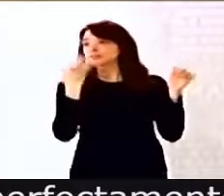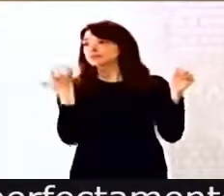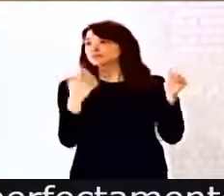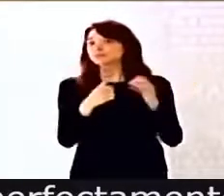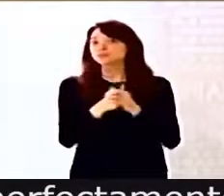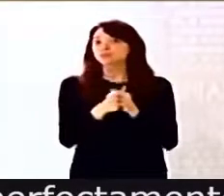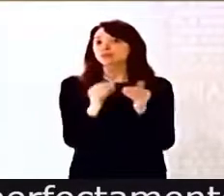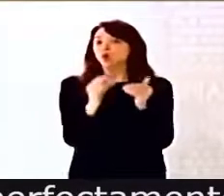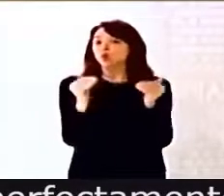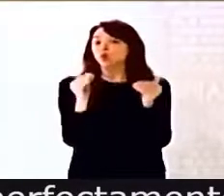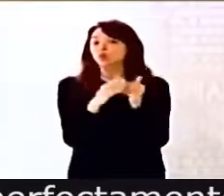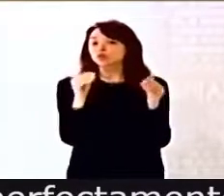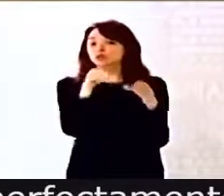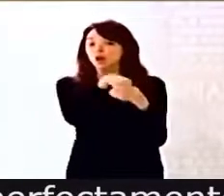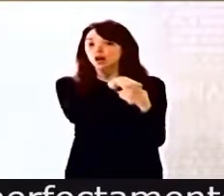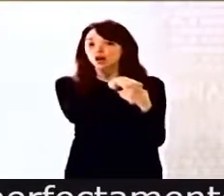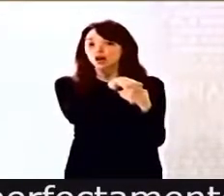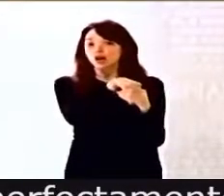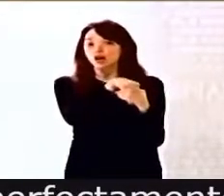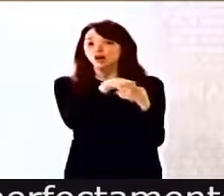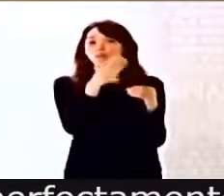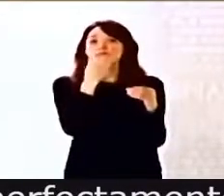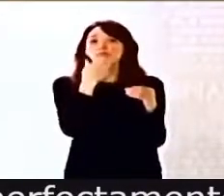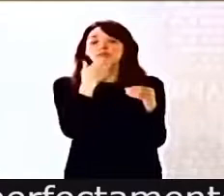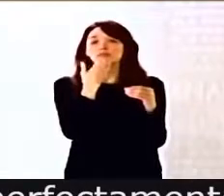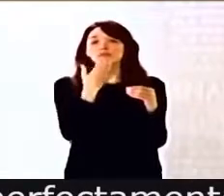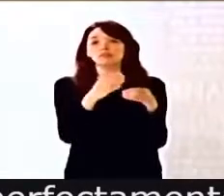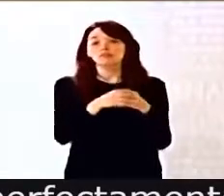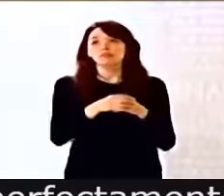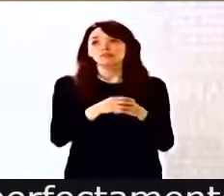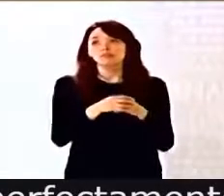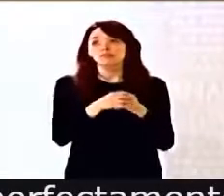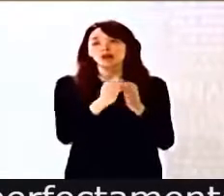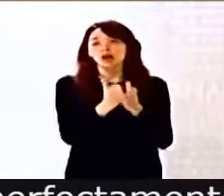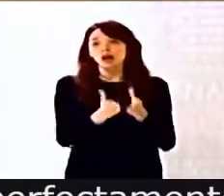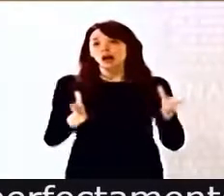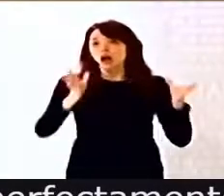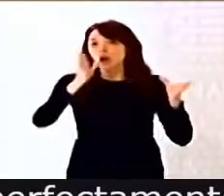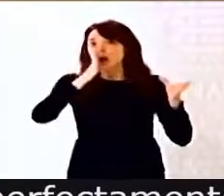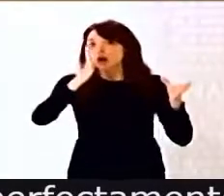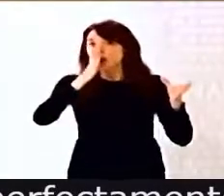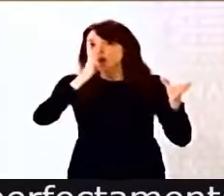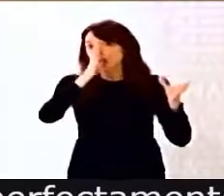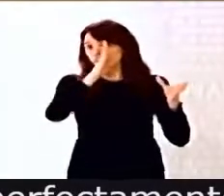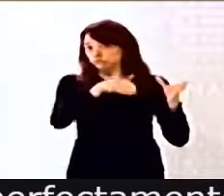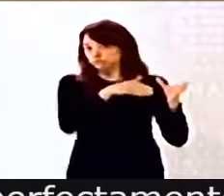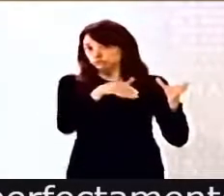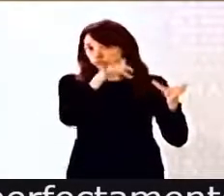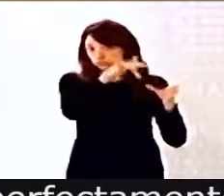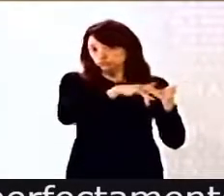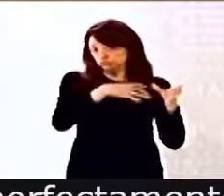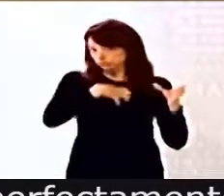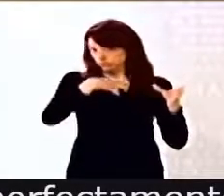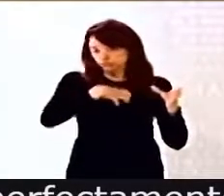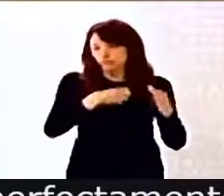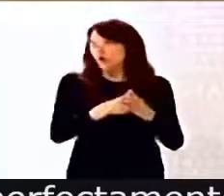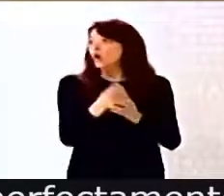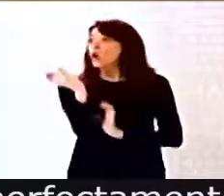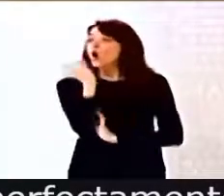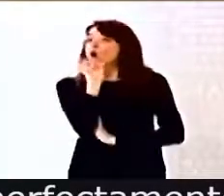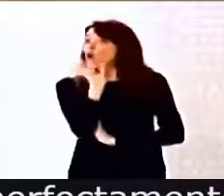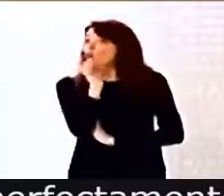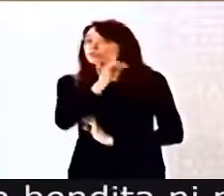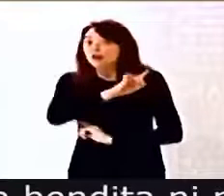la utilización de las pilas de agua bendita, ni estarán, por supuesto,